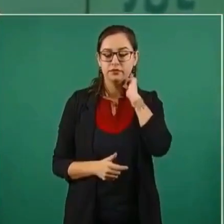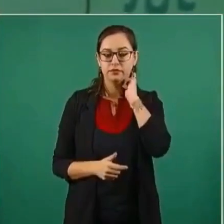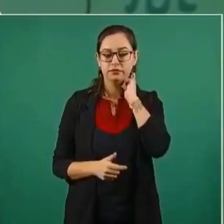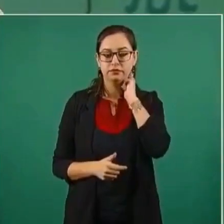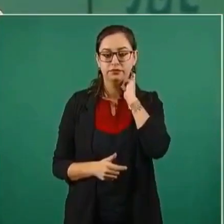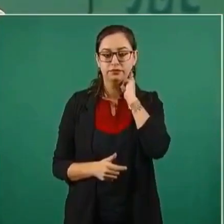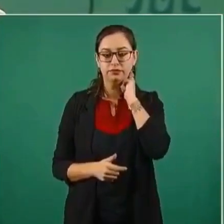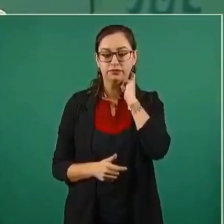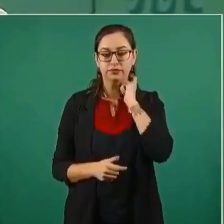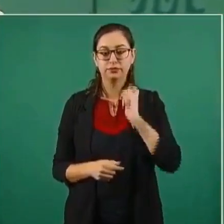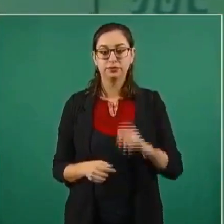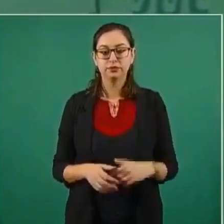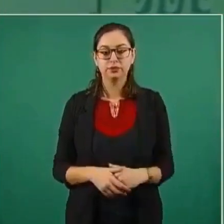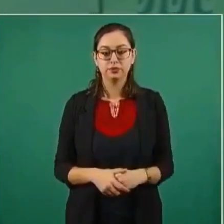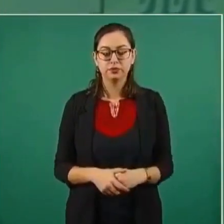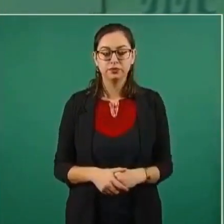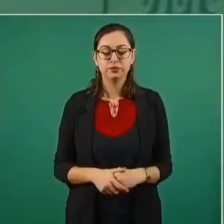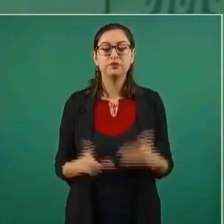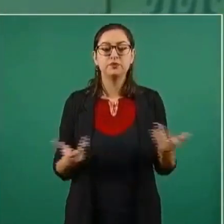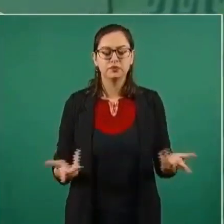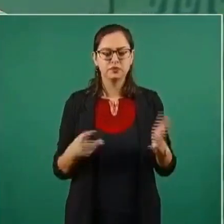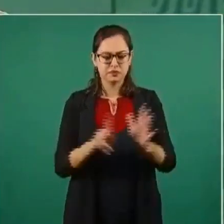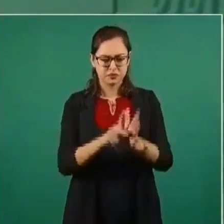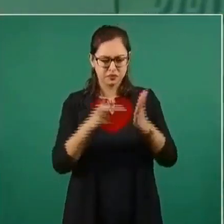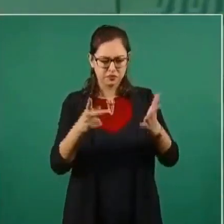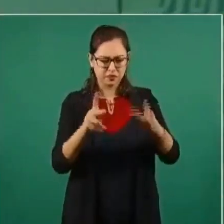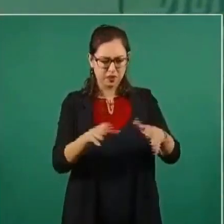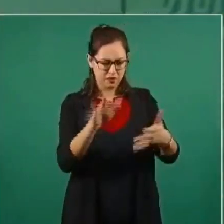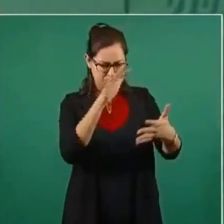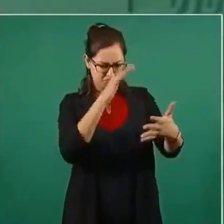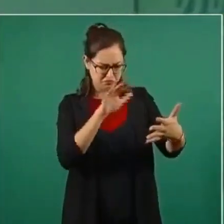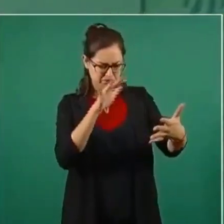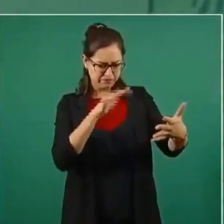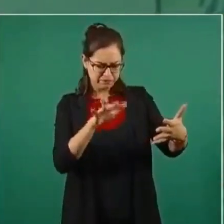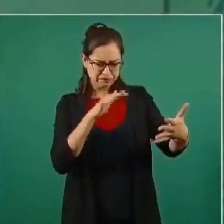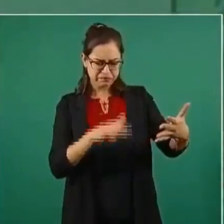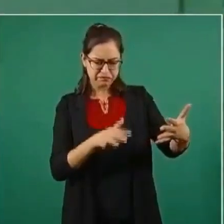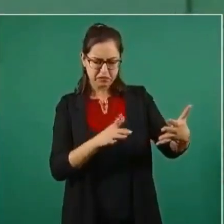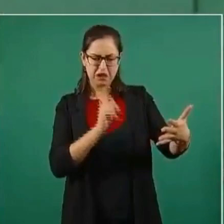que sepan cómo leer el periódico, cómo